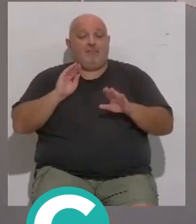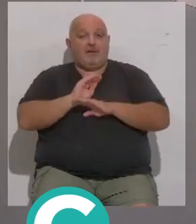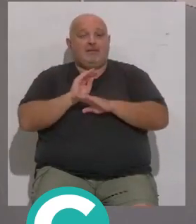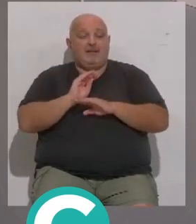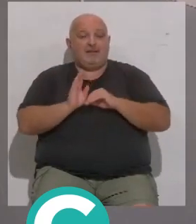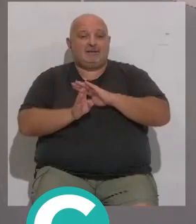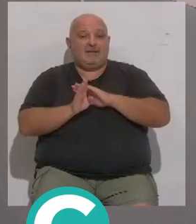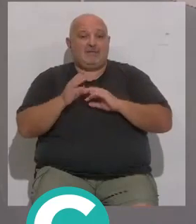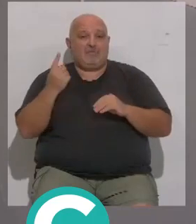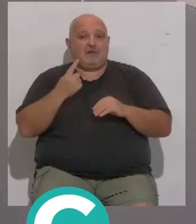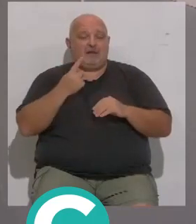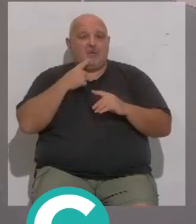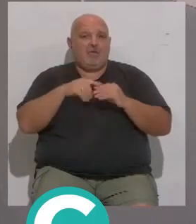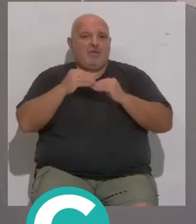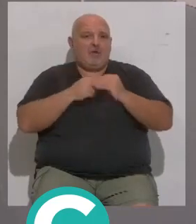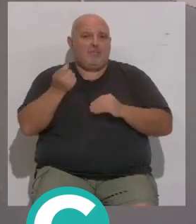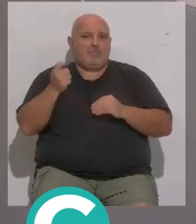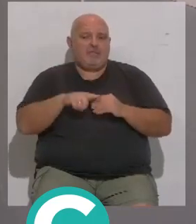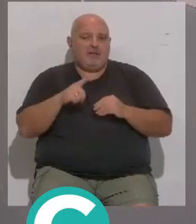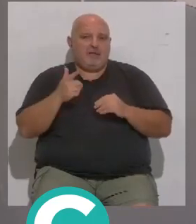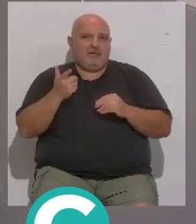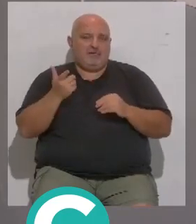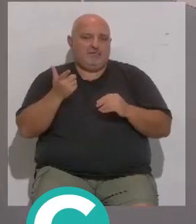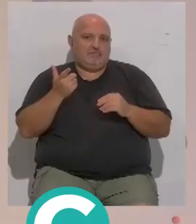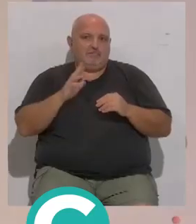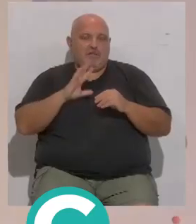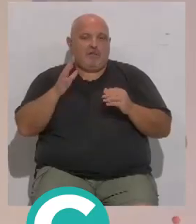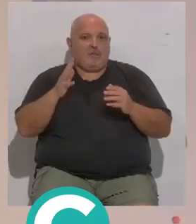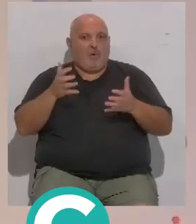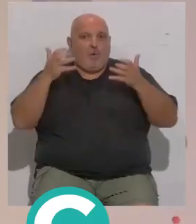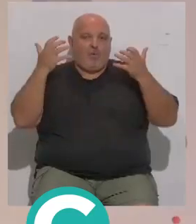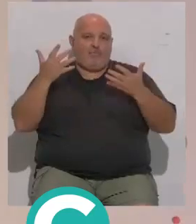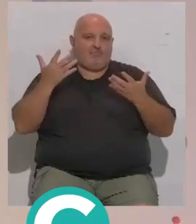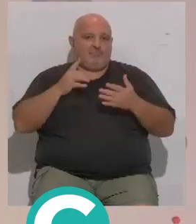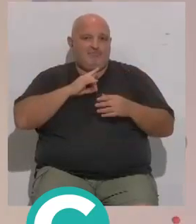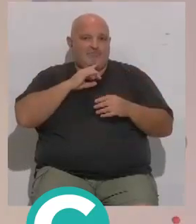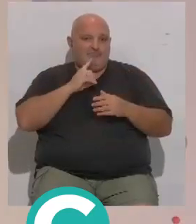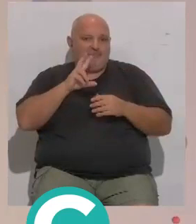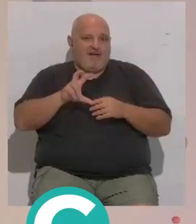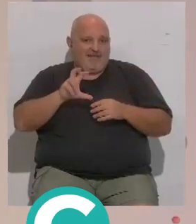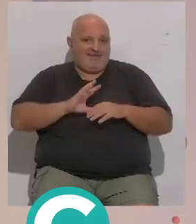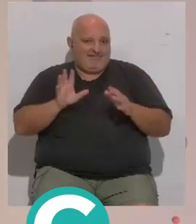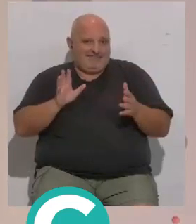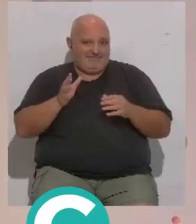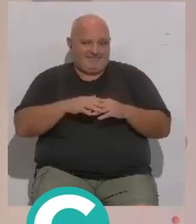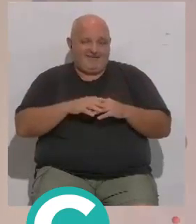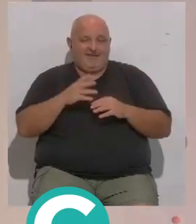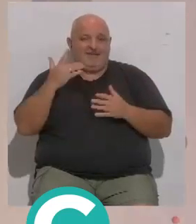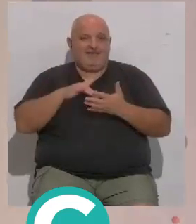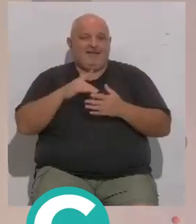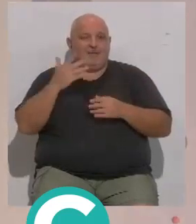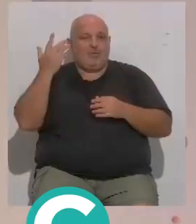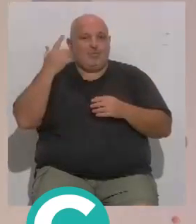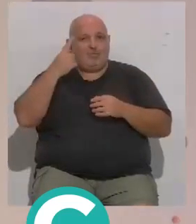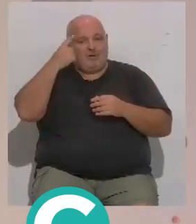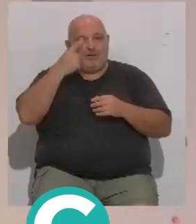división es como celebrar un ascenso, por lo menos por mi parte. Sí, como así fue también, ¿no? Después de aquel partido de infarto